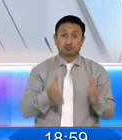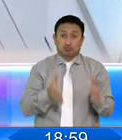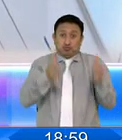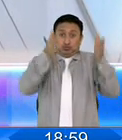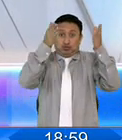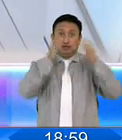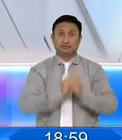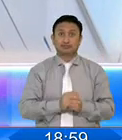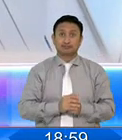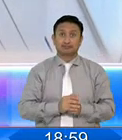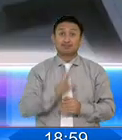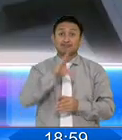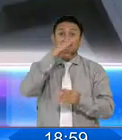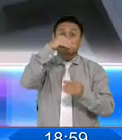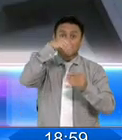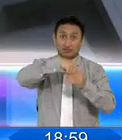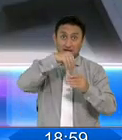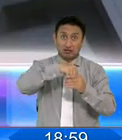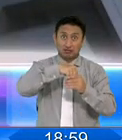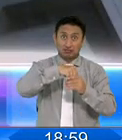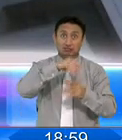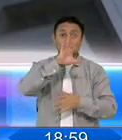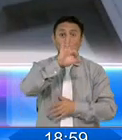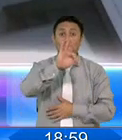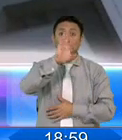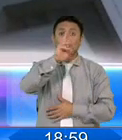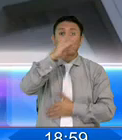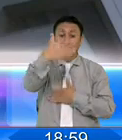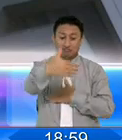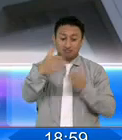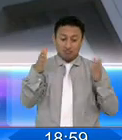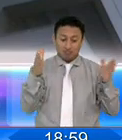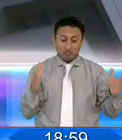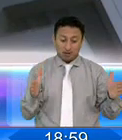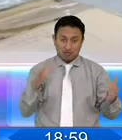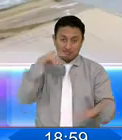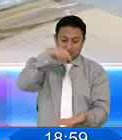Desde su interior decomisaron 96 cajas de cartón que contenían varias...